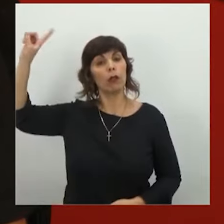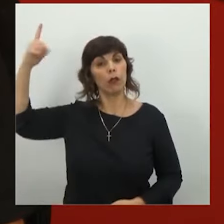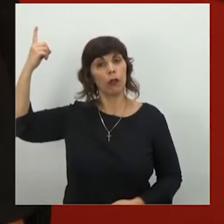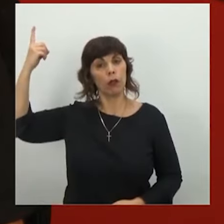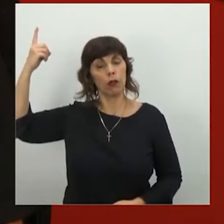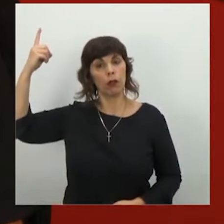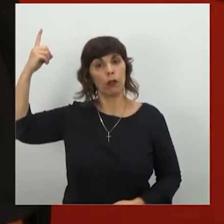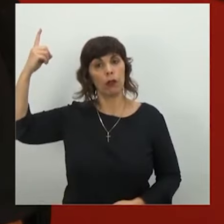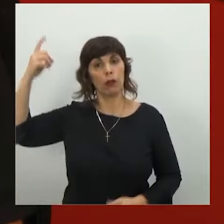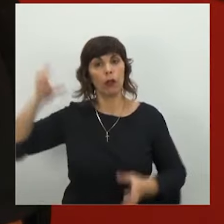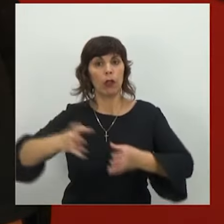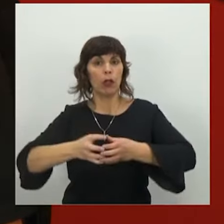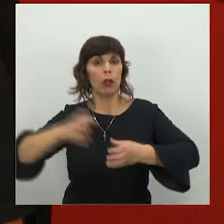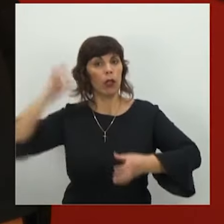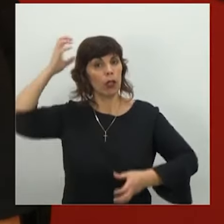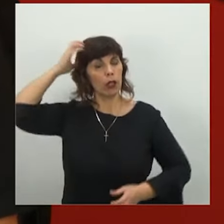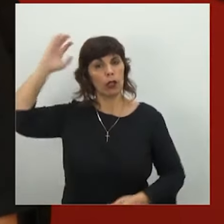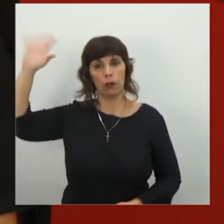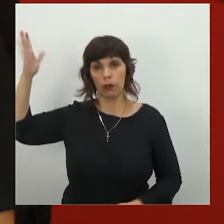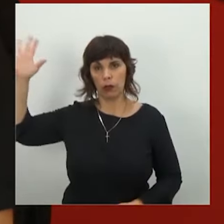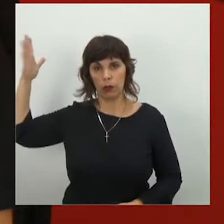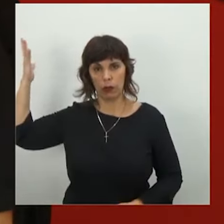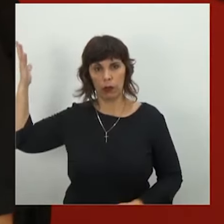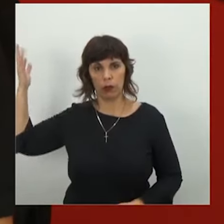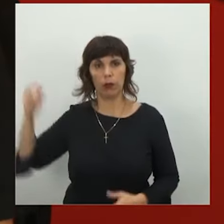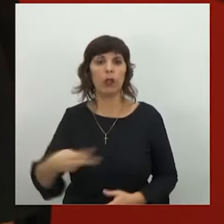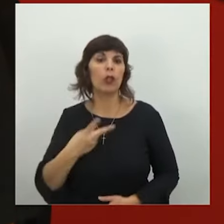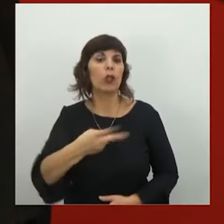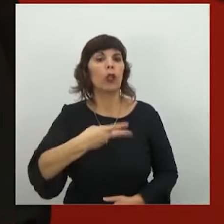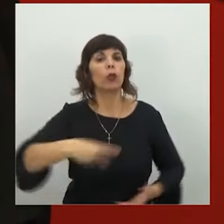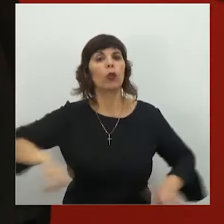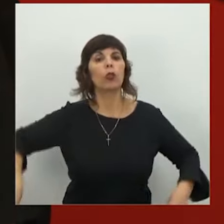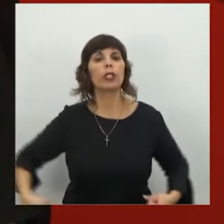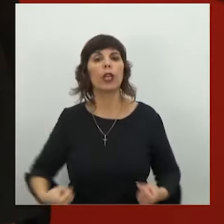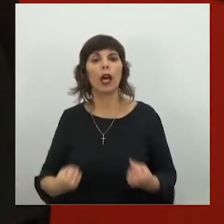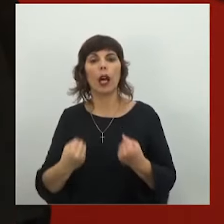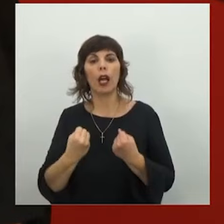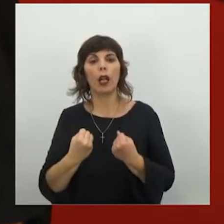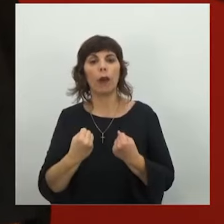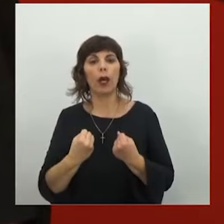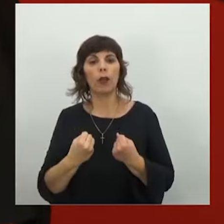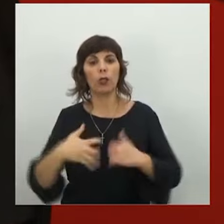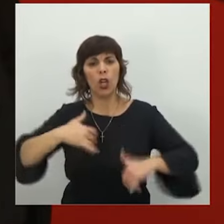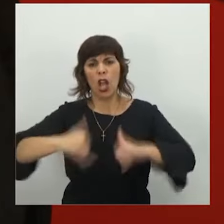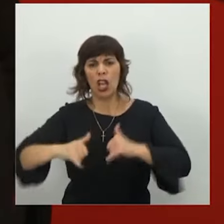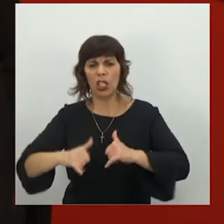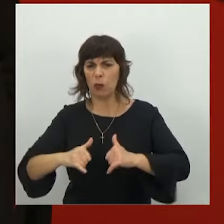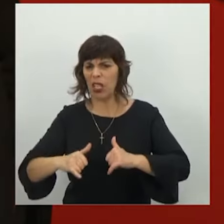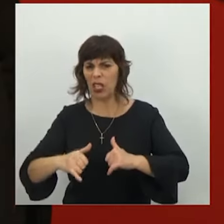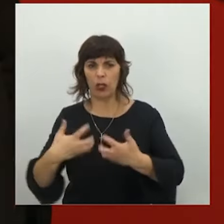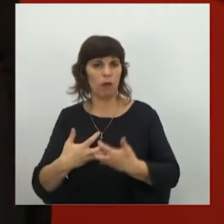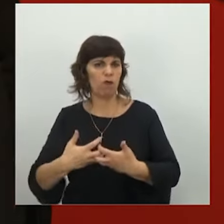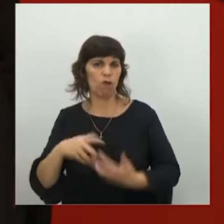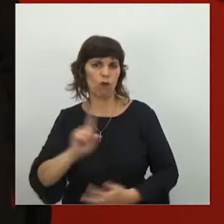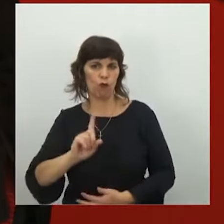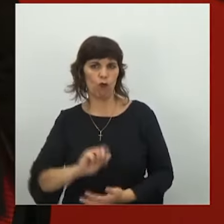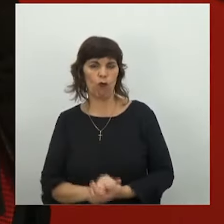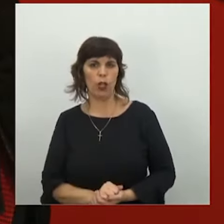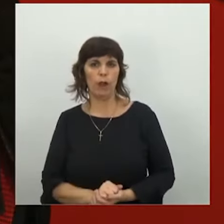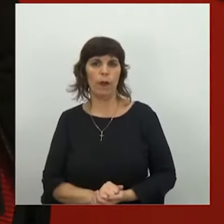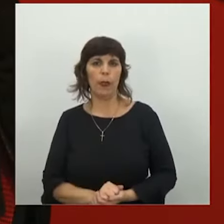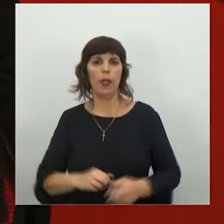en el reino de los cielos, al cual tú y yo fuimos salvados, ahí las maldiciones no funcionan.